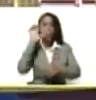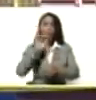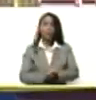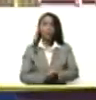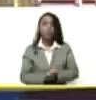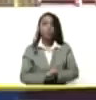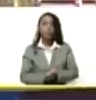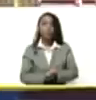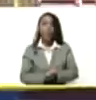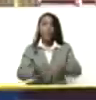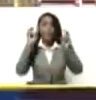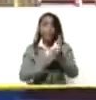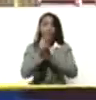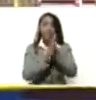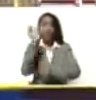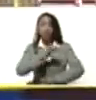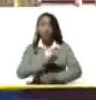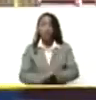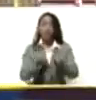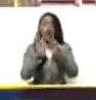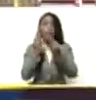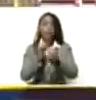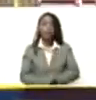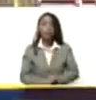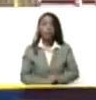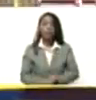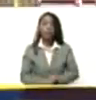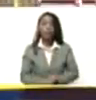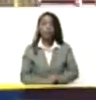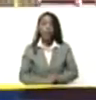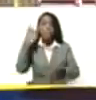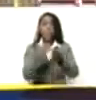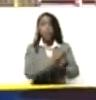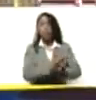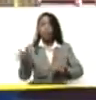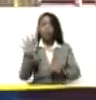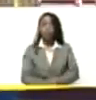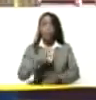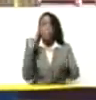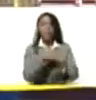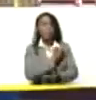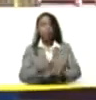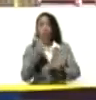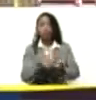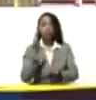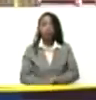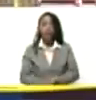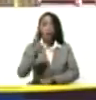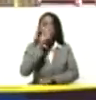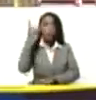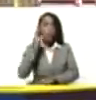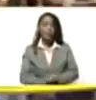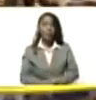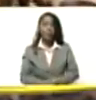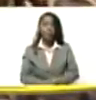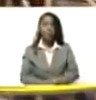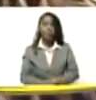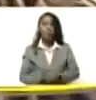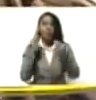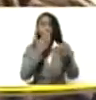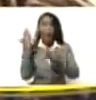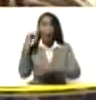tar entre fiscal uy quien levantó la mano y atrás